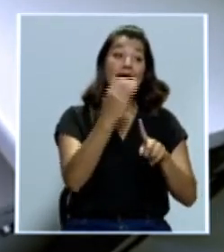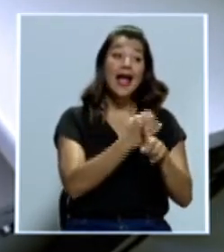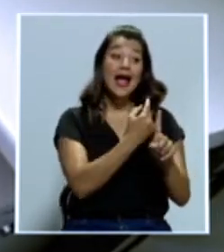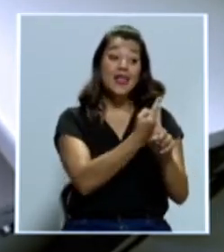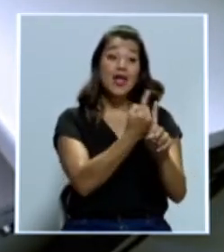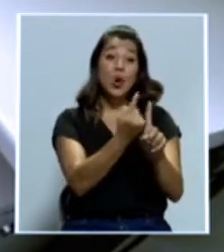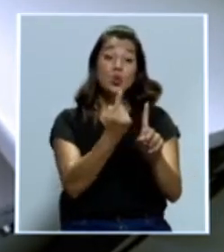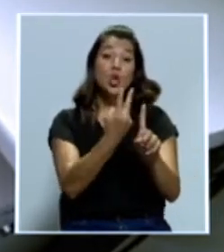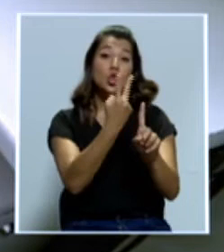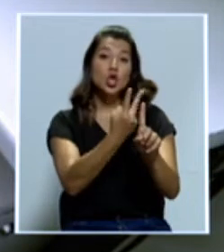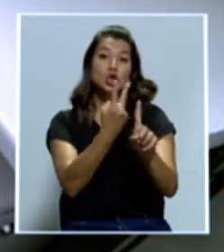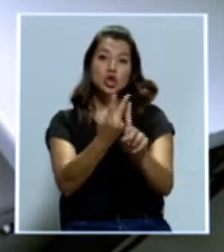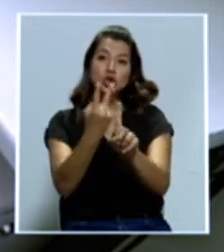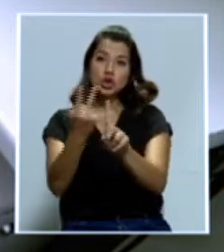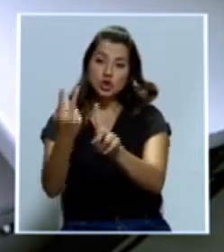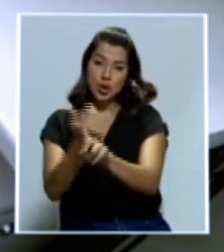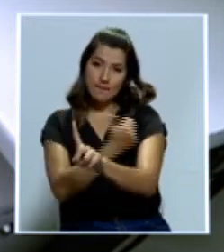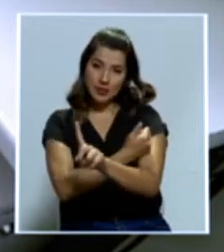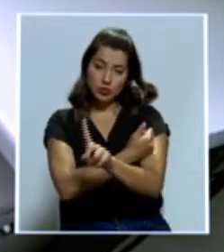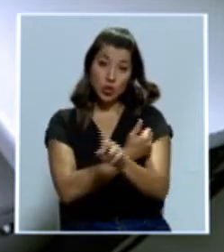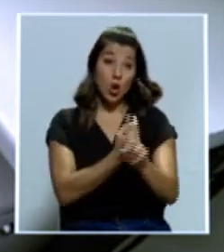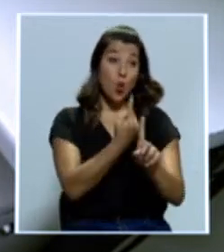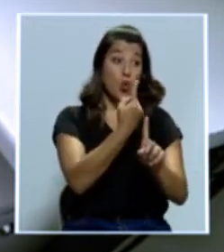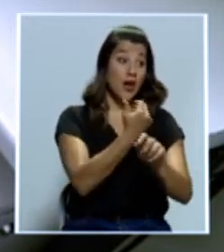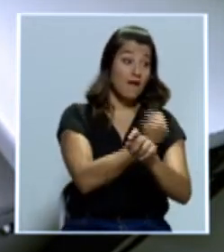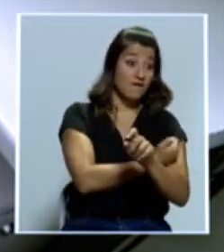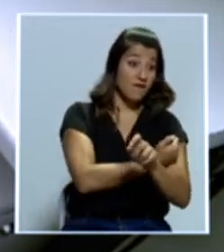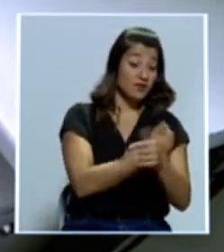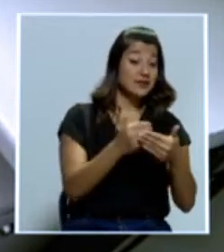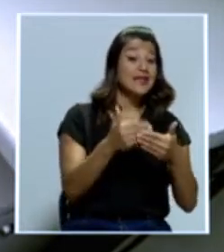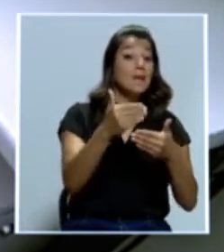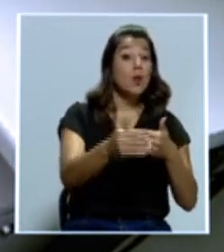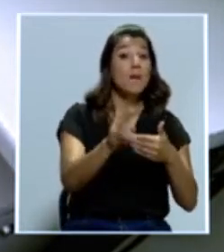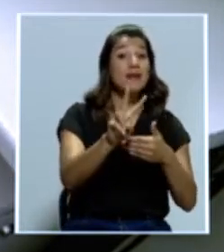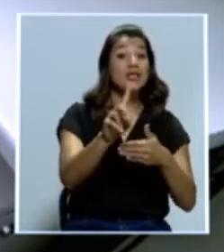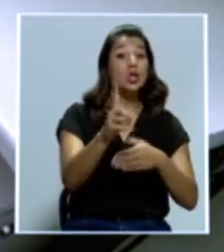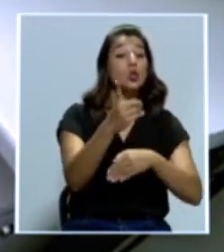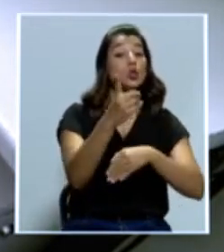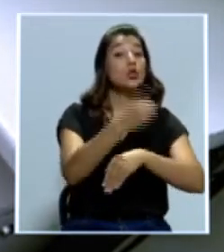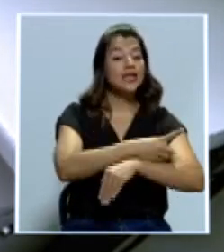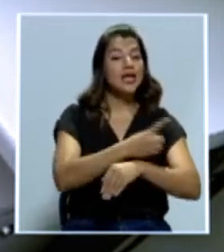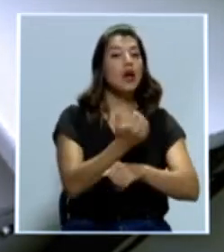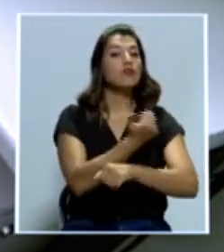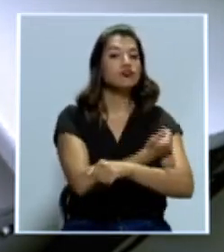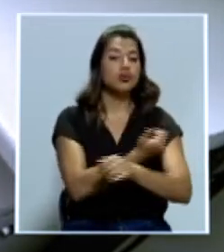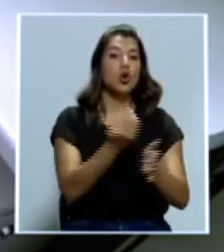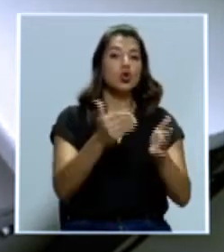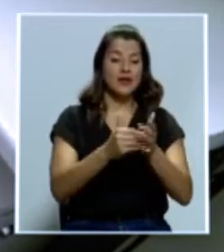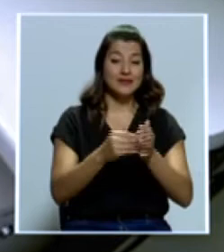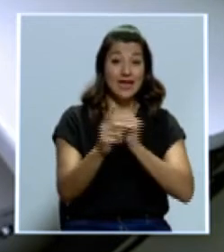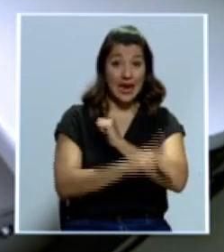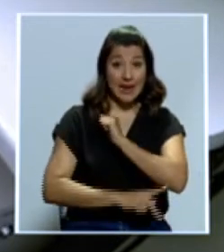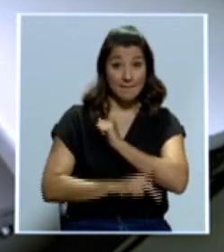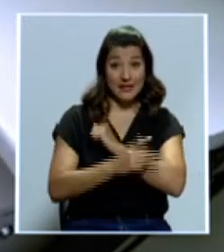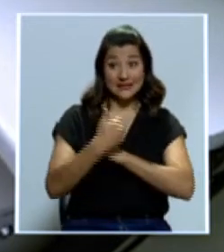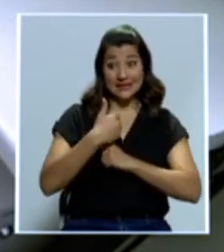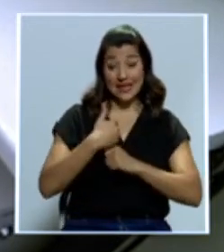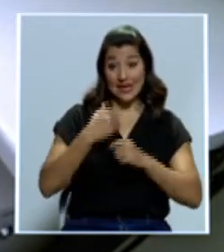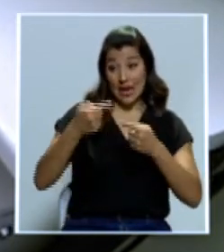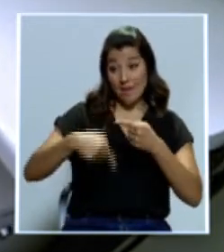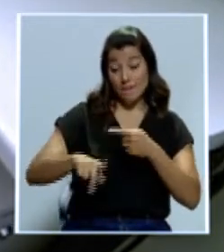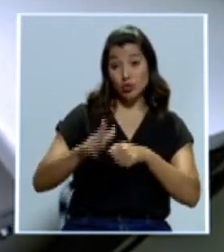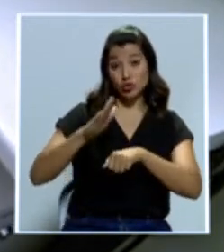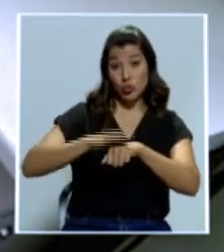21 días de separación. Es menos de un tercio de su población de 66 millones y medio, y el país cuenta con la próxima autorización de